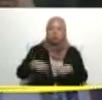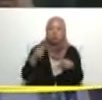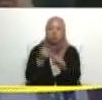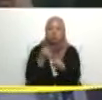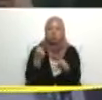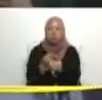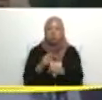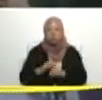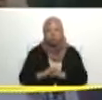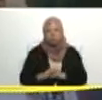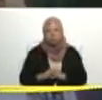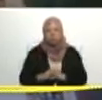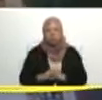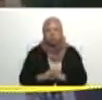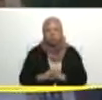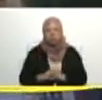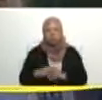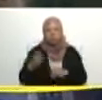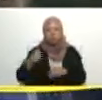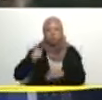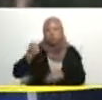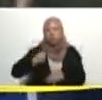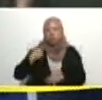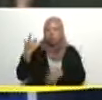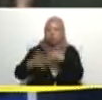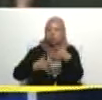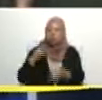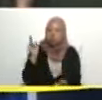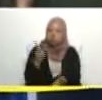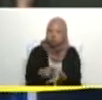prosperidad. Ante cualquier intento